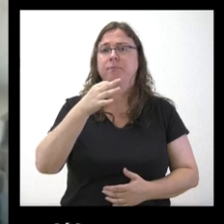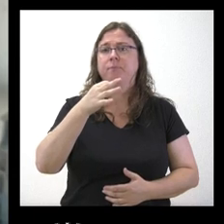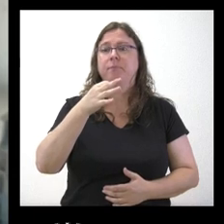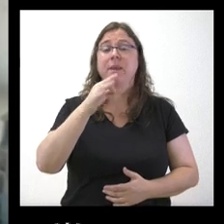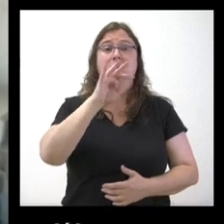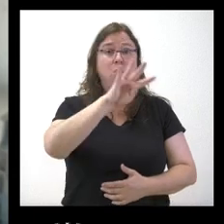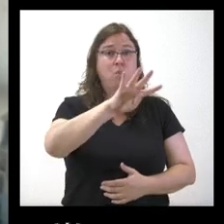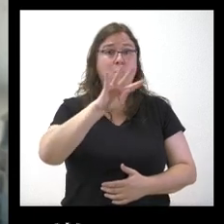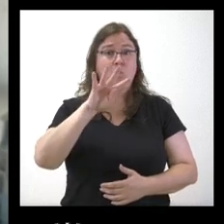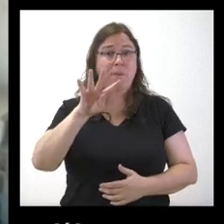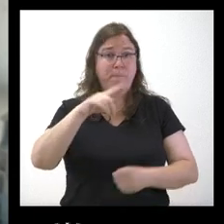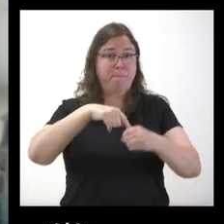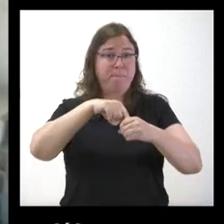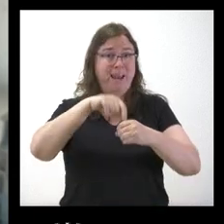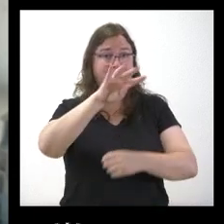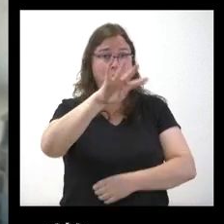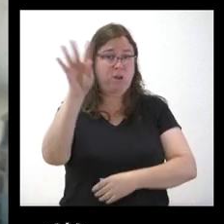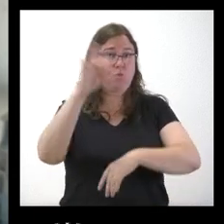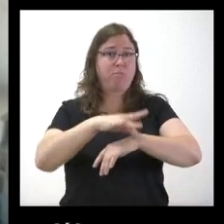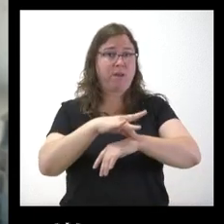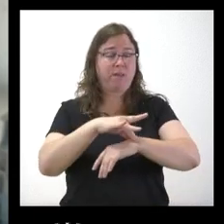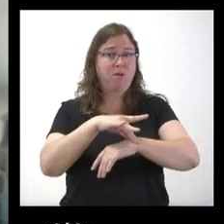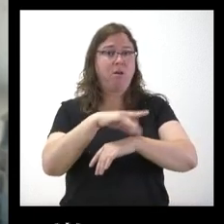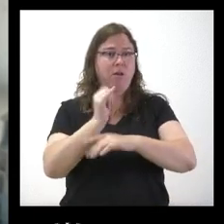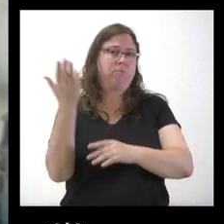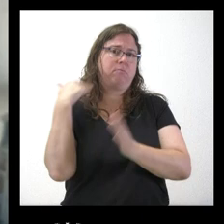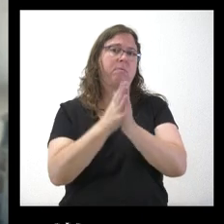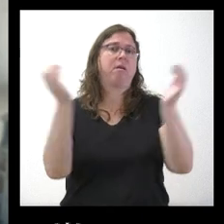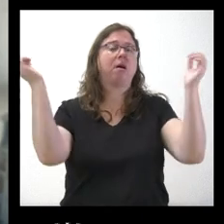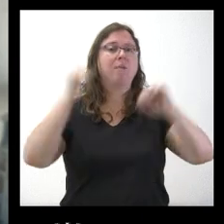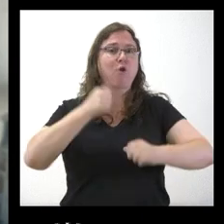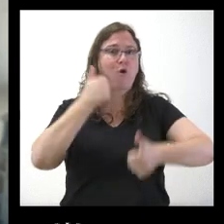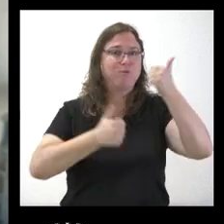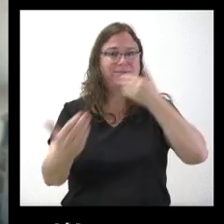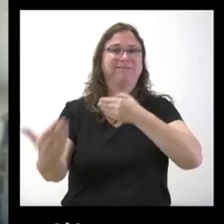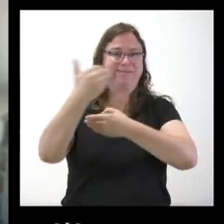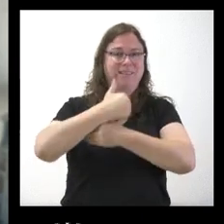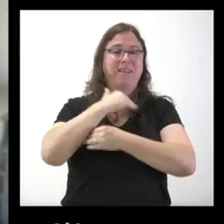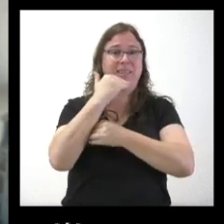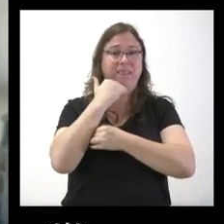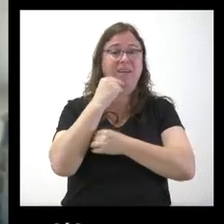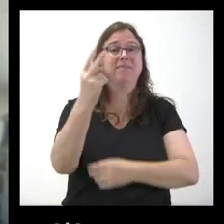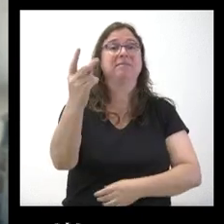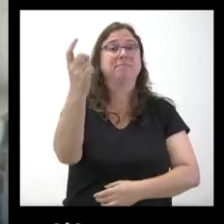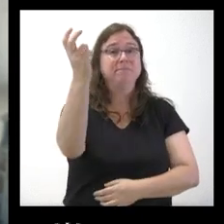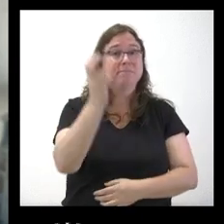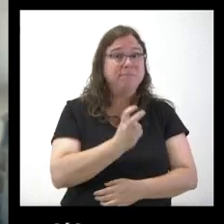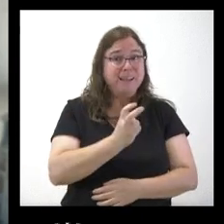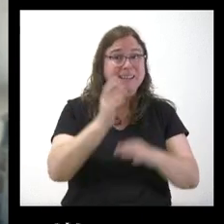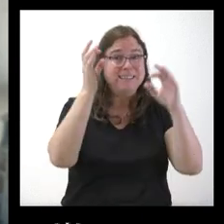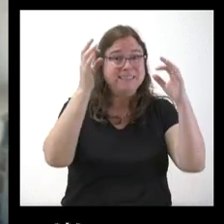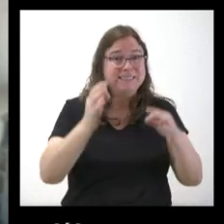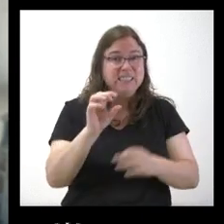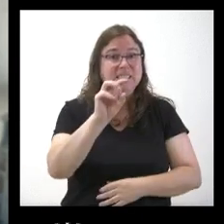44 plazas de médicos que que habían aprobado la oposición iban a venir a Zamora Solo han venido de forma efectiva